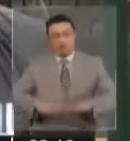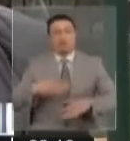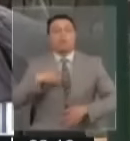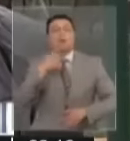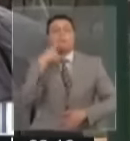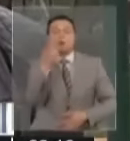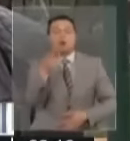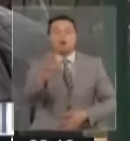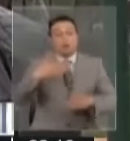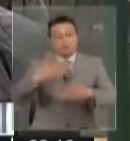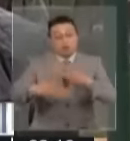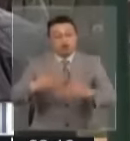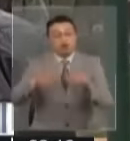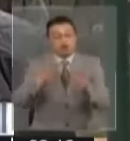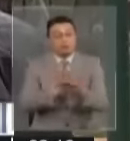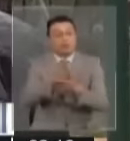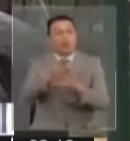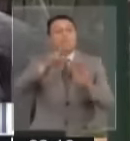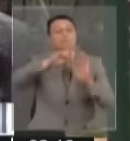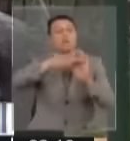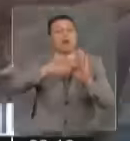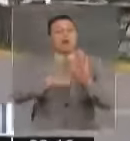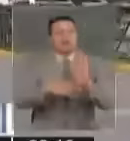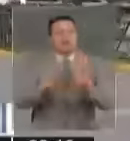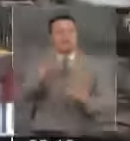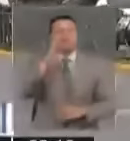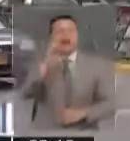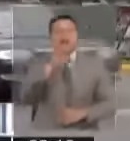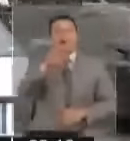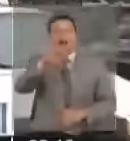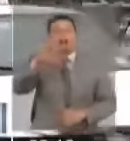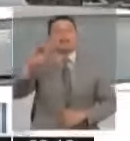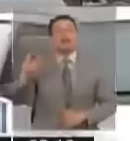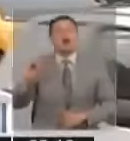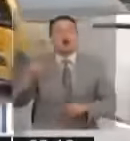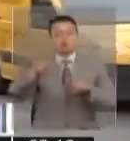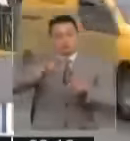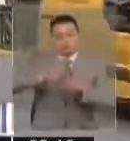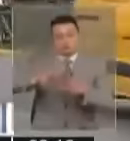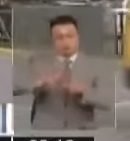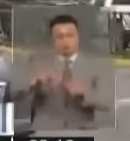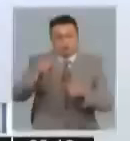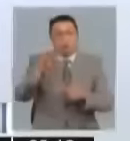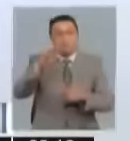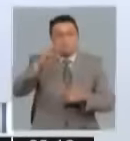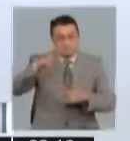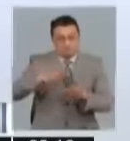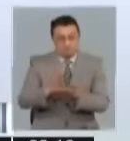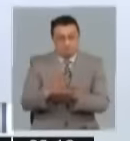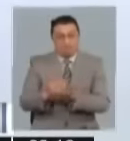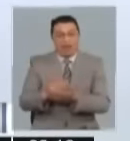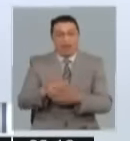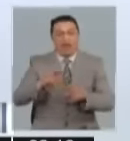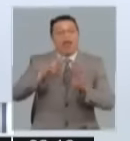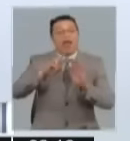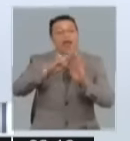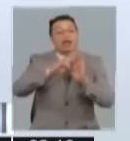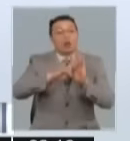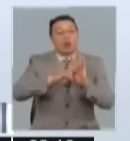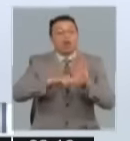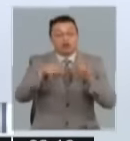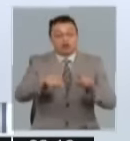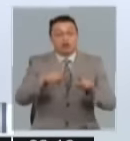al proceso iniciado de modificación a los barrios. Es una reparación que llega tras un plan regulador que fue impuesto a la